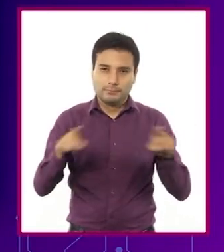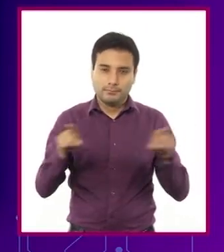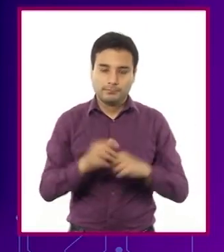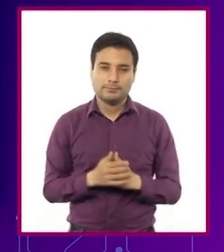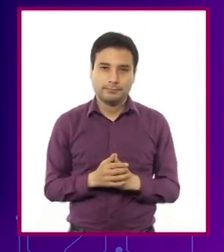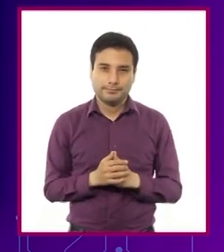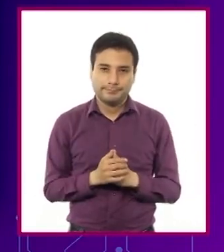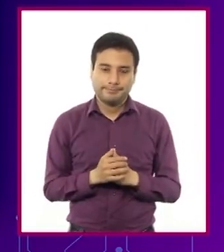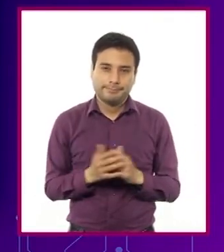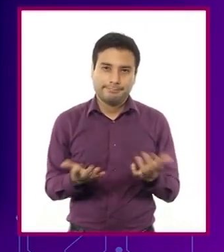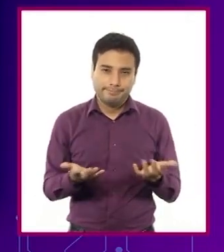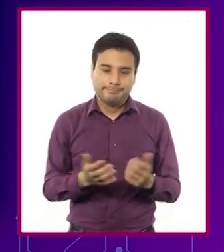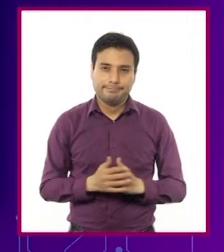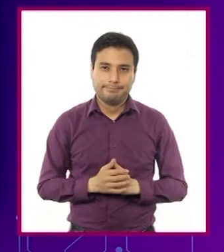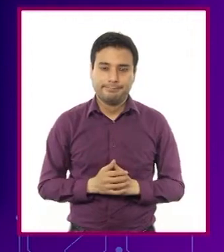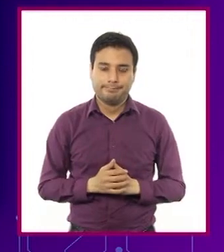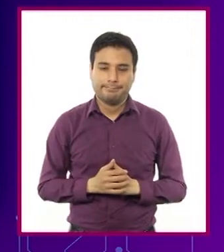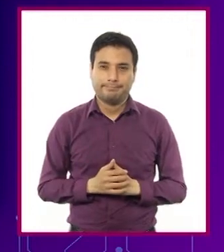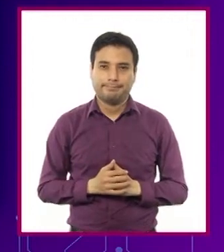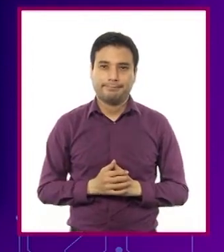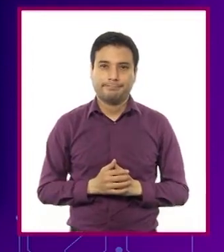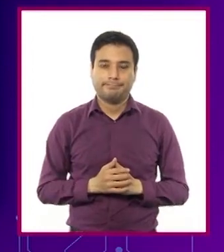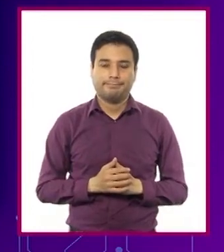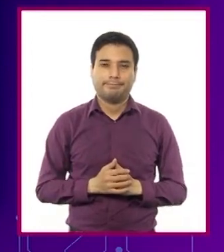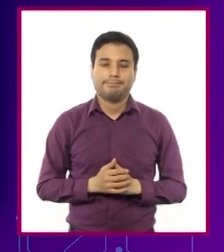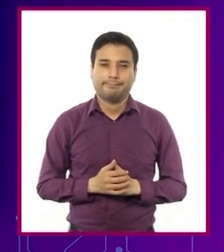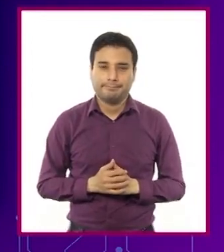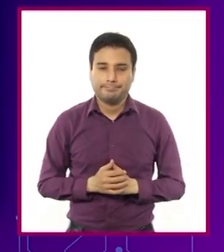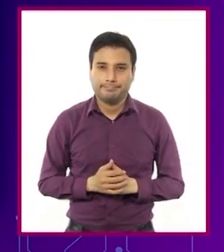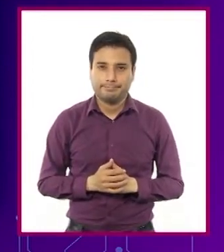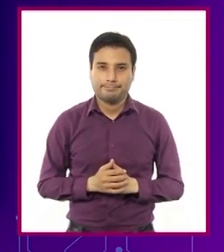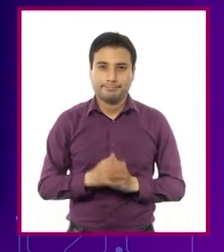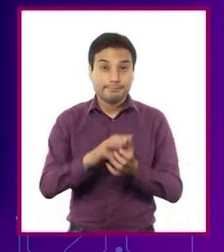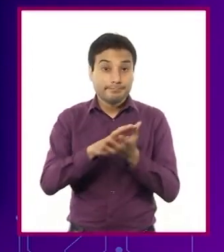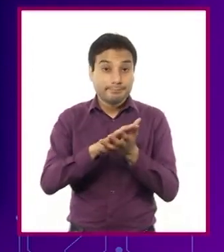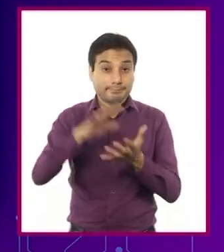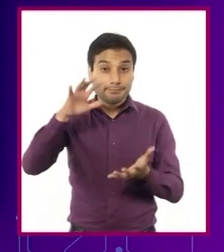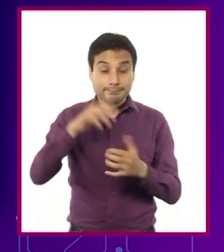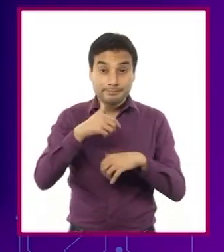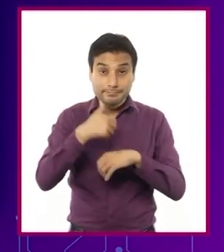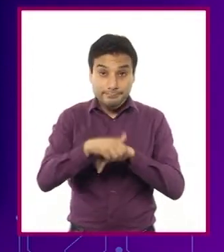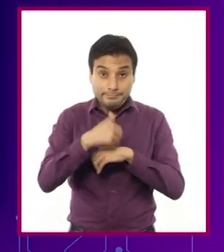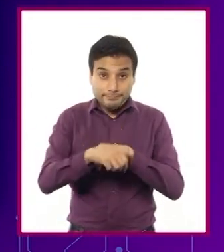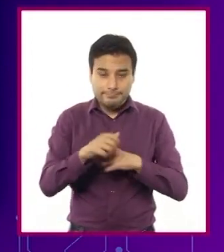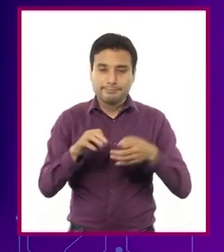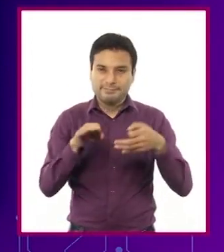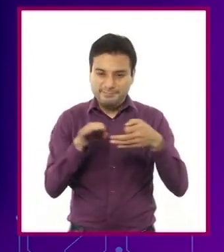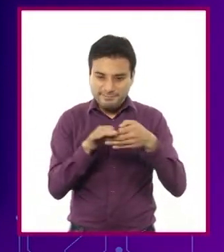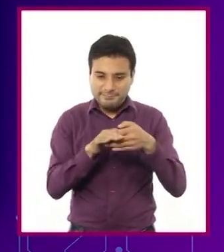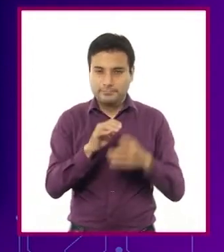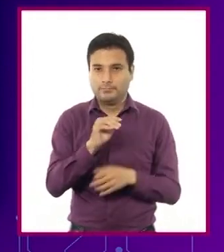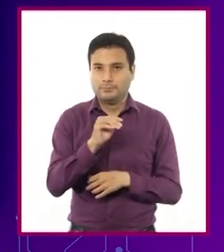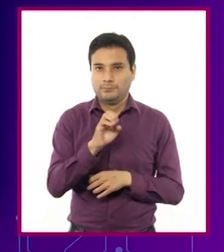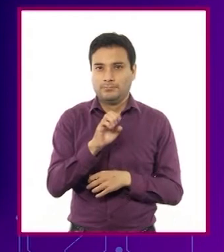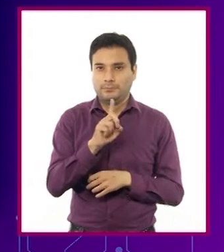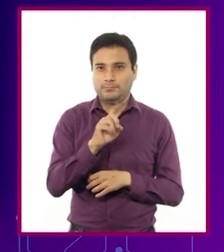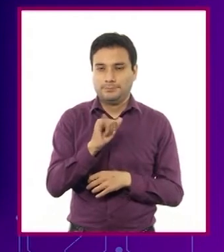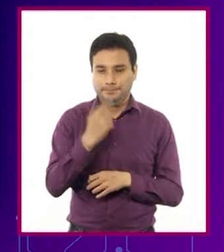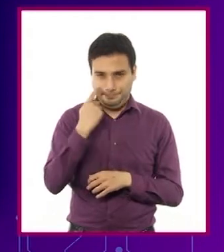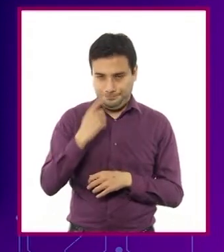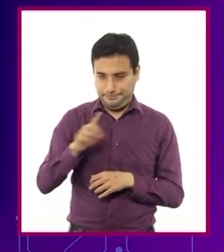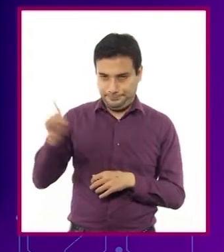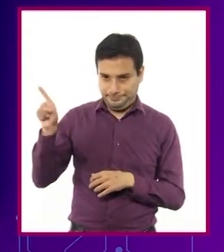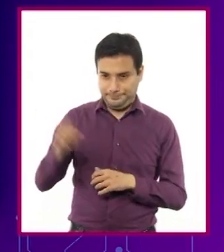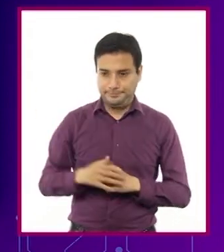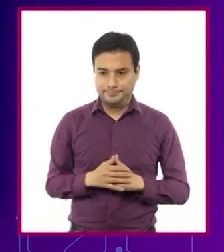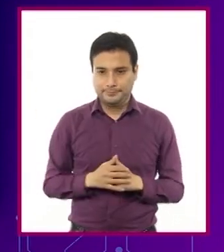se encuentran cercanos al rango y la mayoría de ellos están cerca de la media. Como se puede observar en el gráfico,